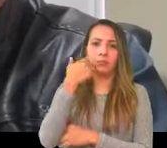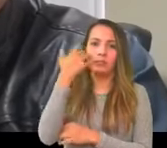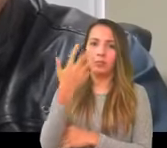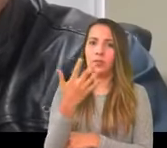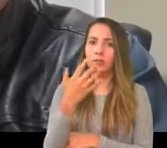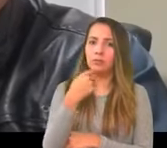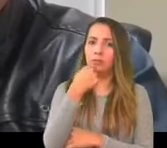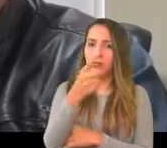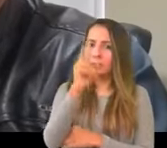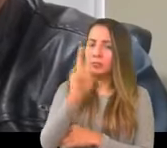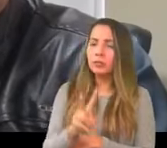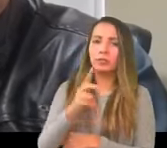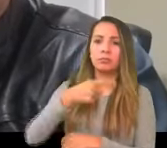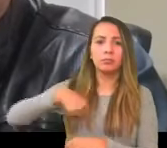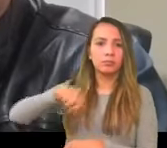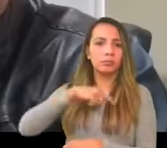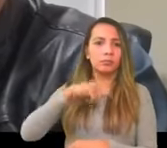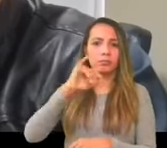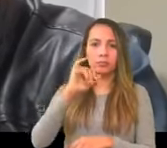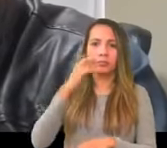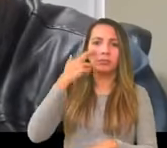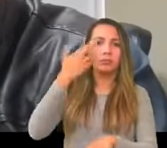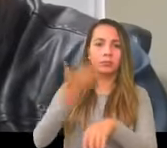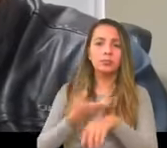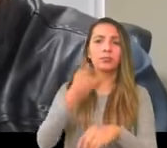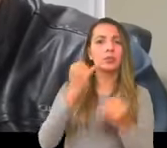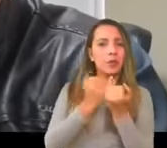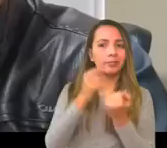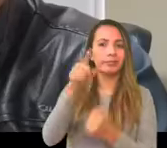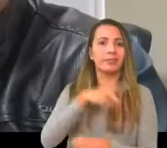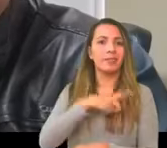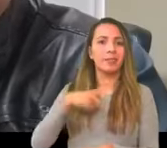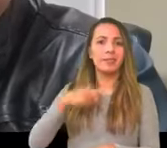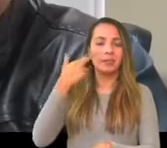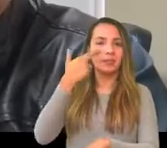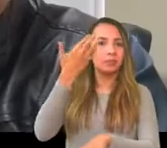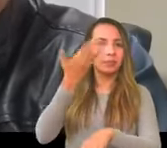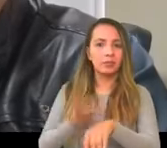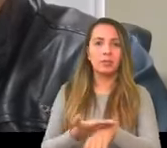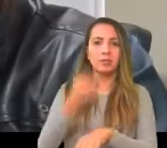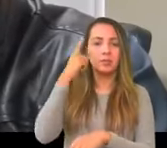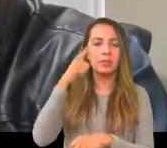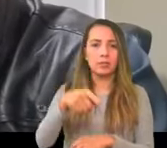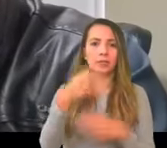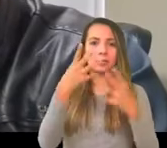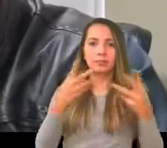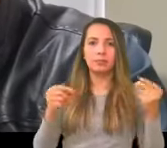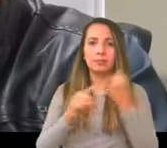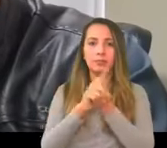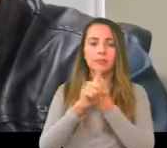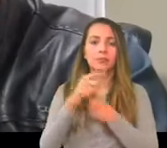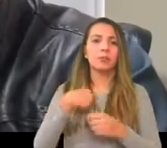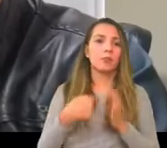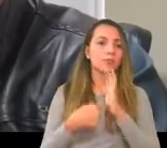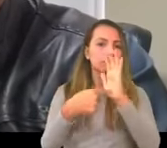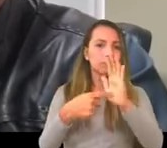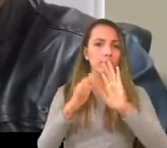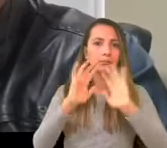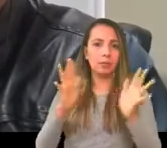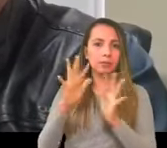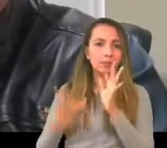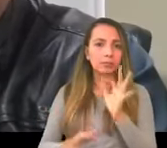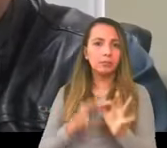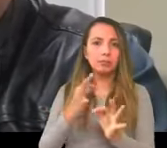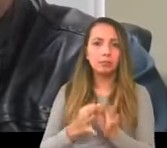también compartir las responsabilidades y el reclamo social con quien deba recibirlos. Ya lo manifesté, nosotros tuvimos